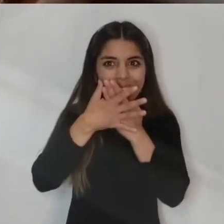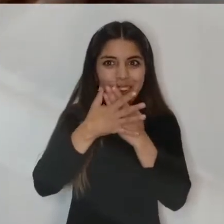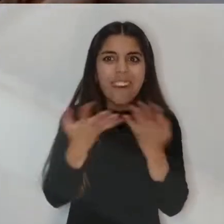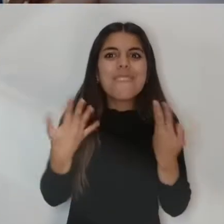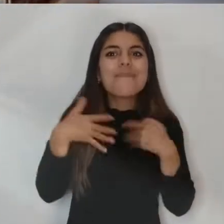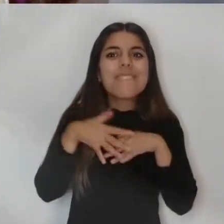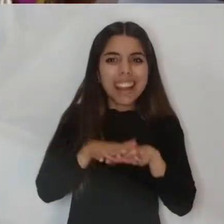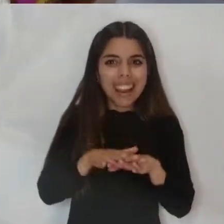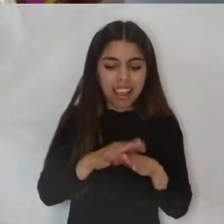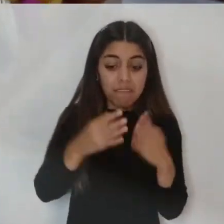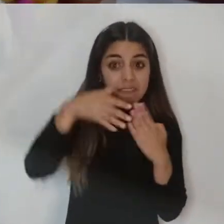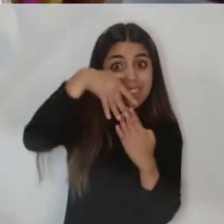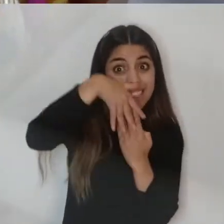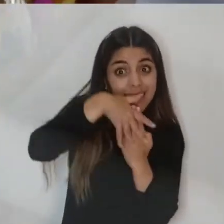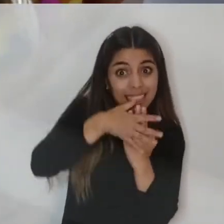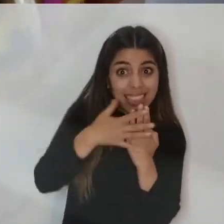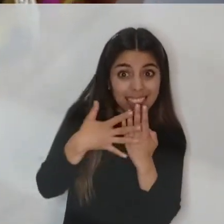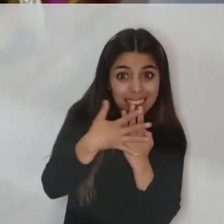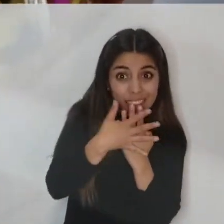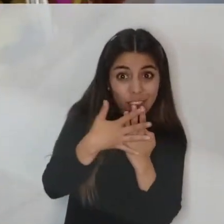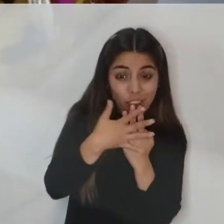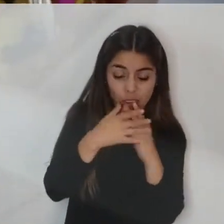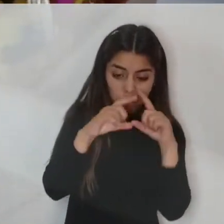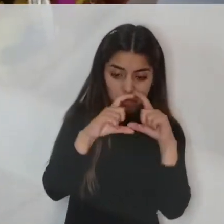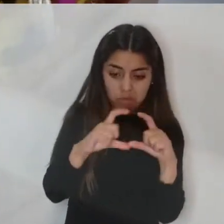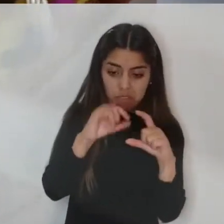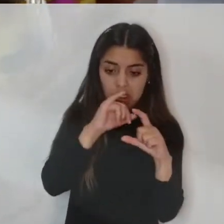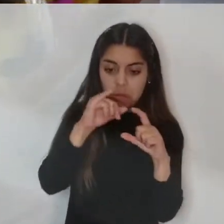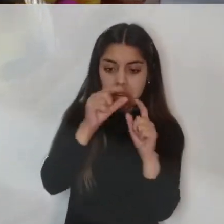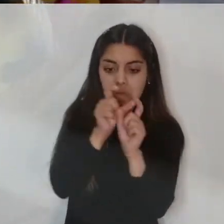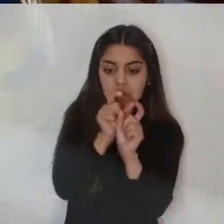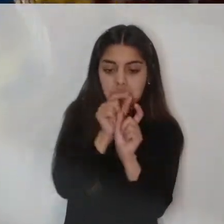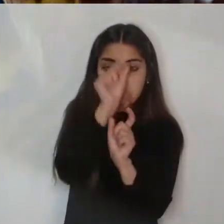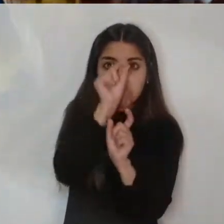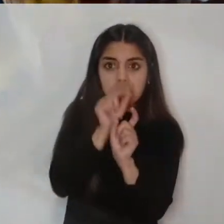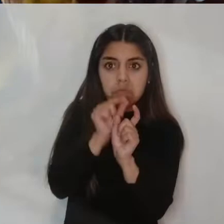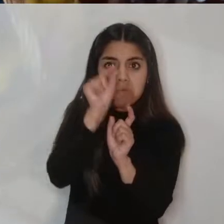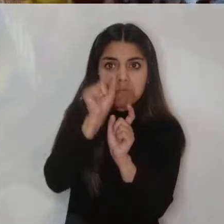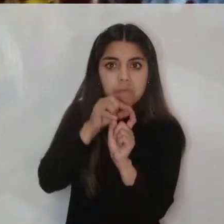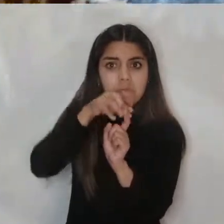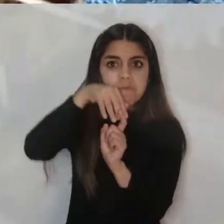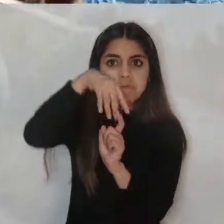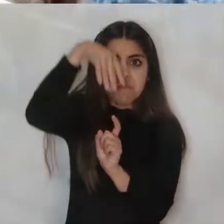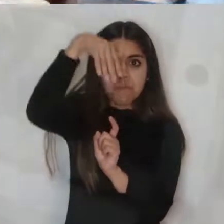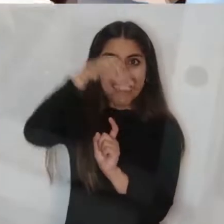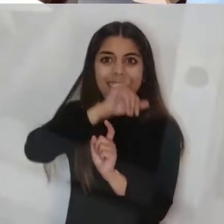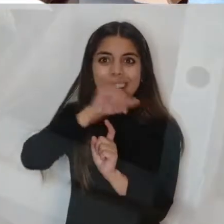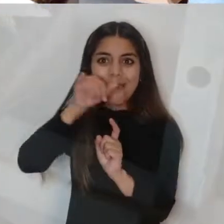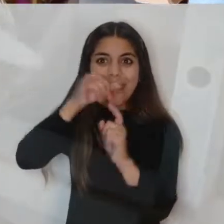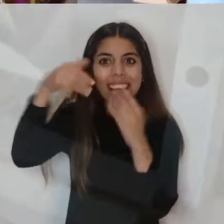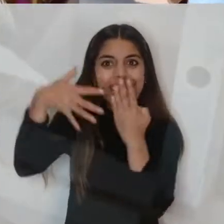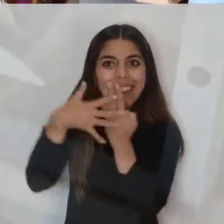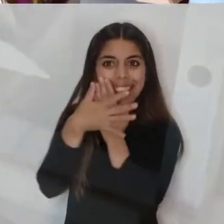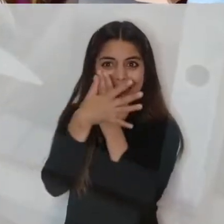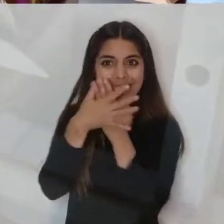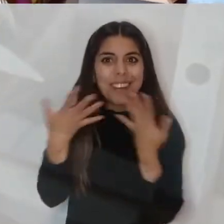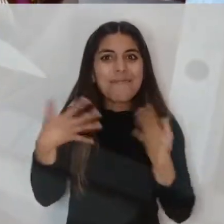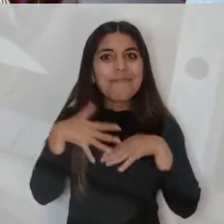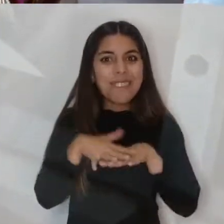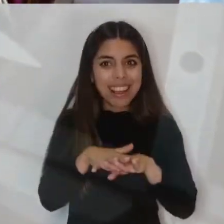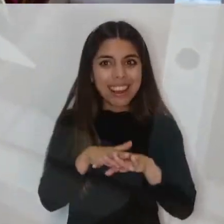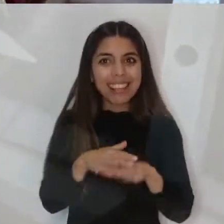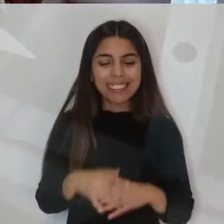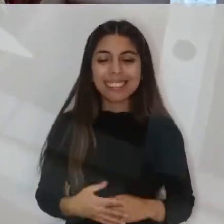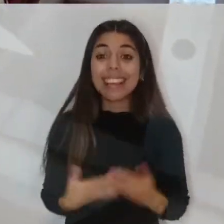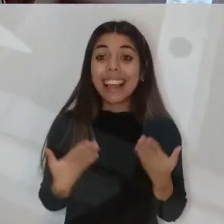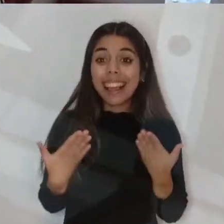Tengo que ir midiendo para que me dé justito los 20 centímetros. Y este igual, siempre